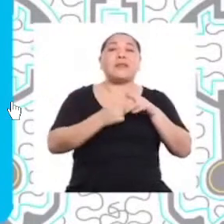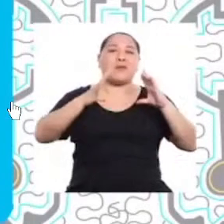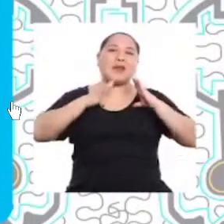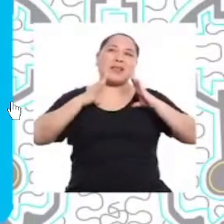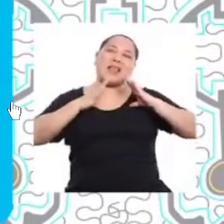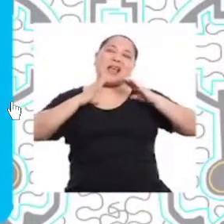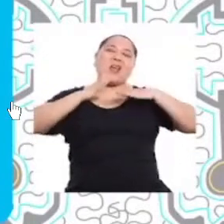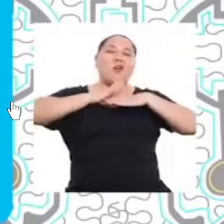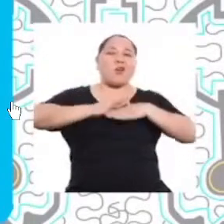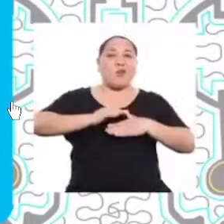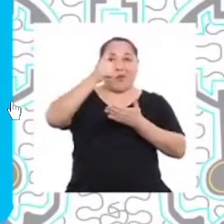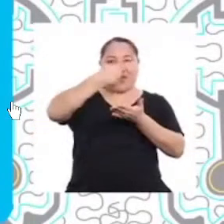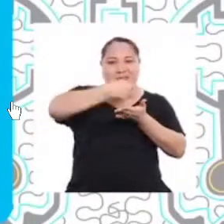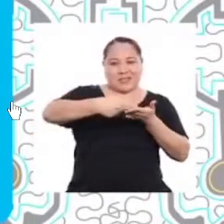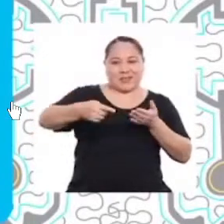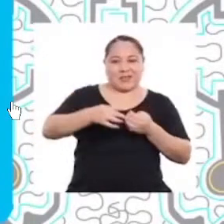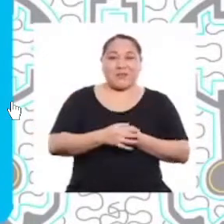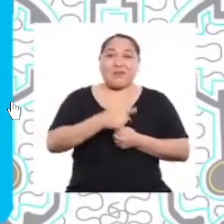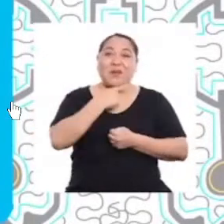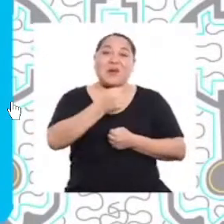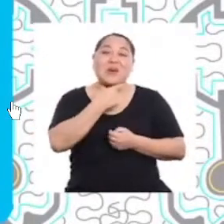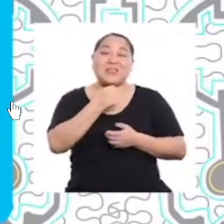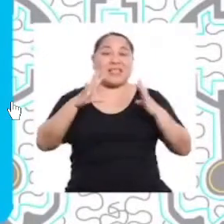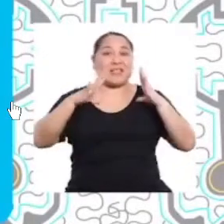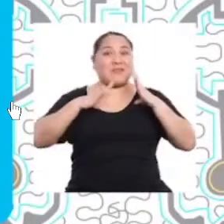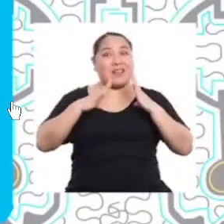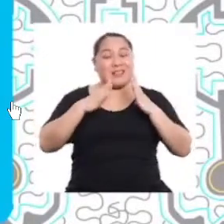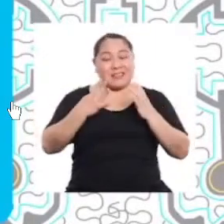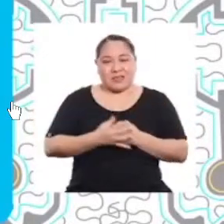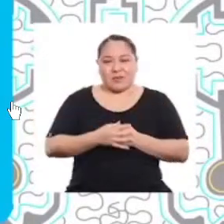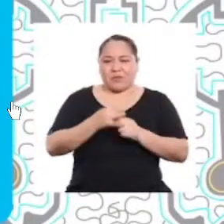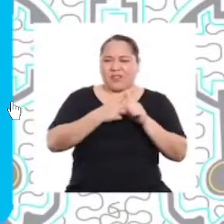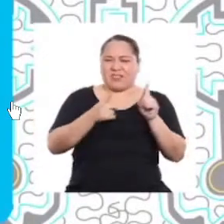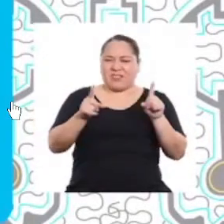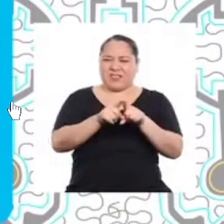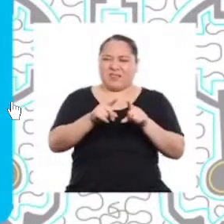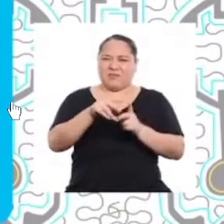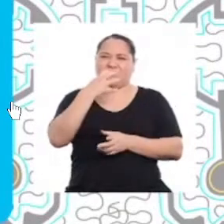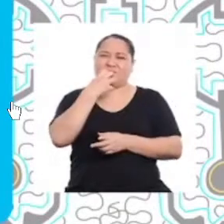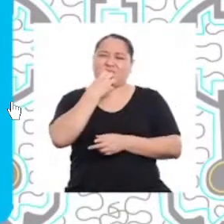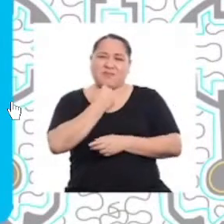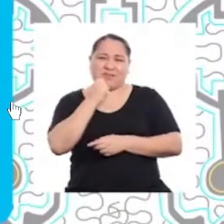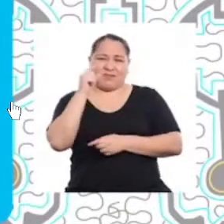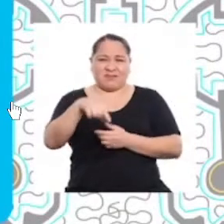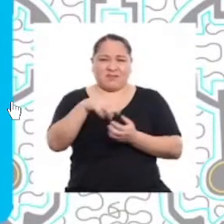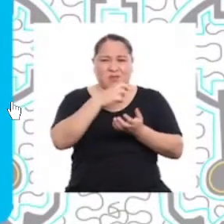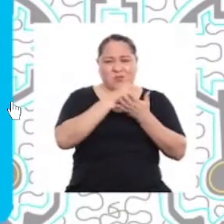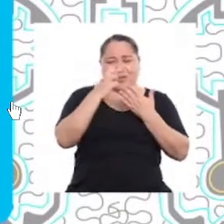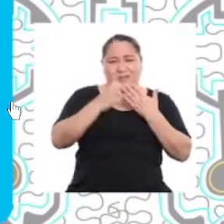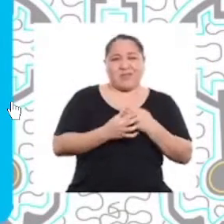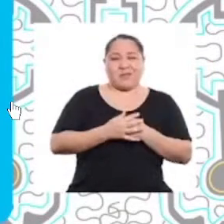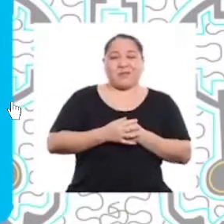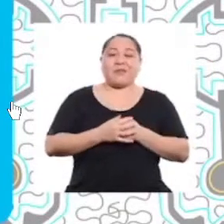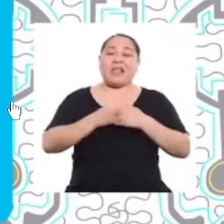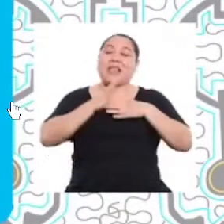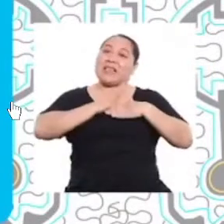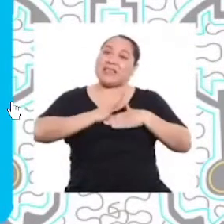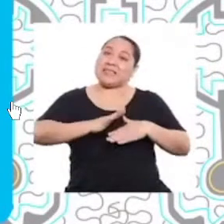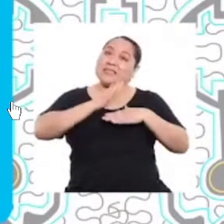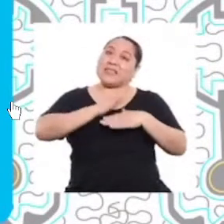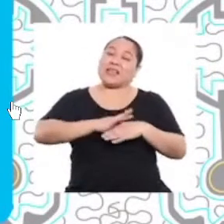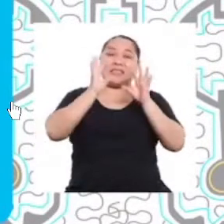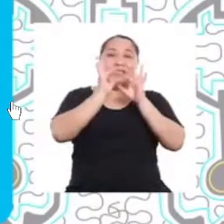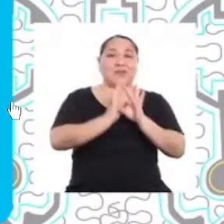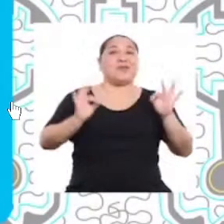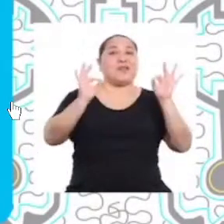y descansaremos una semana. Me gustan las vacaciones, pero también voy a extrañar el programa. El descanso